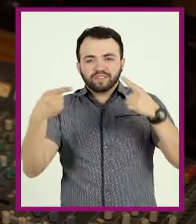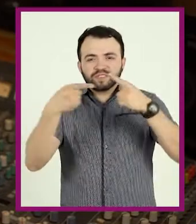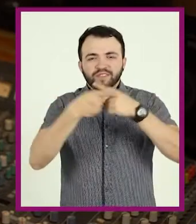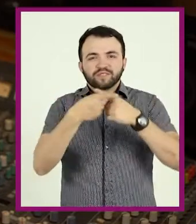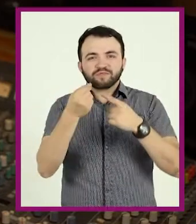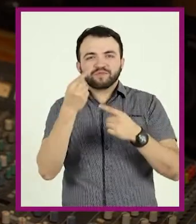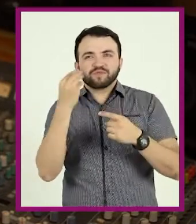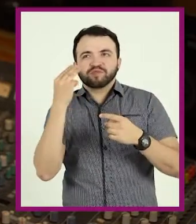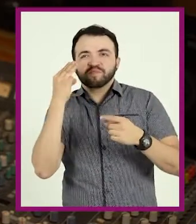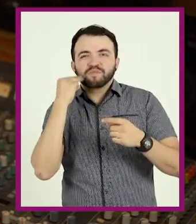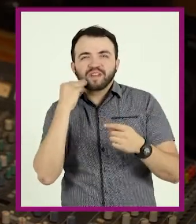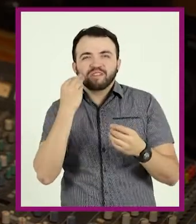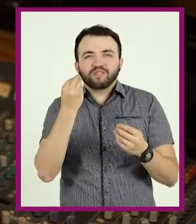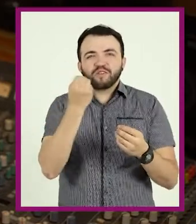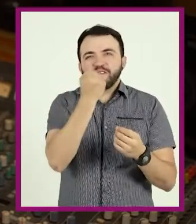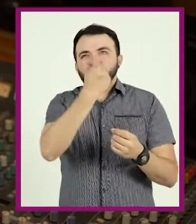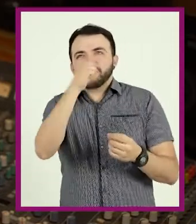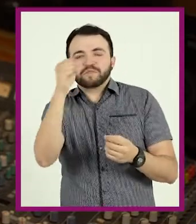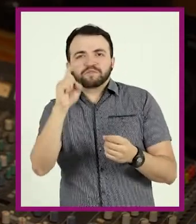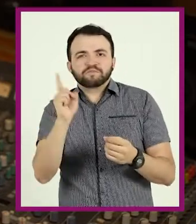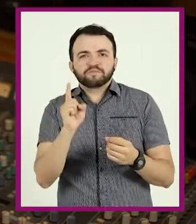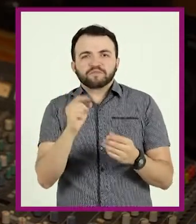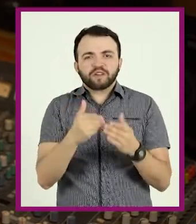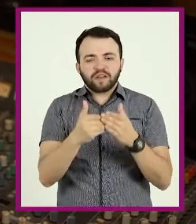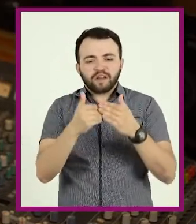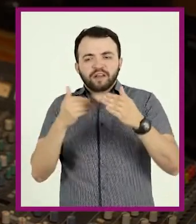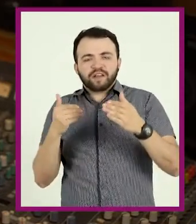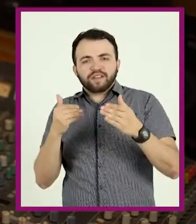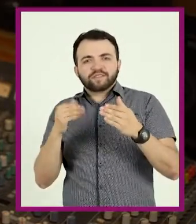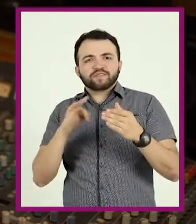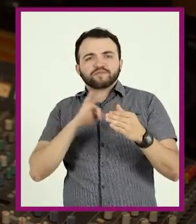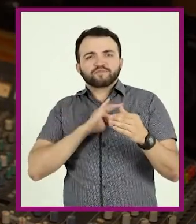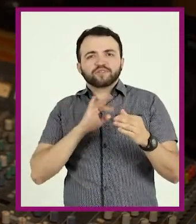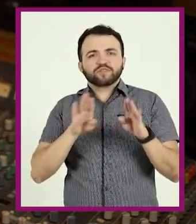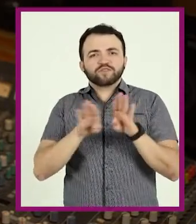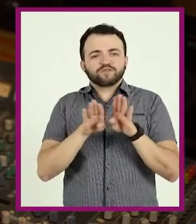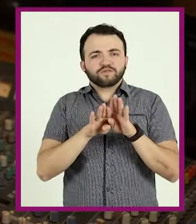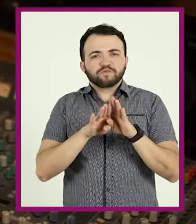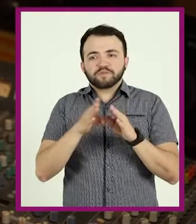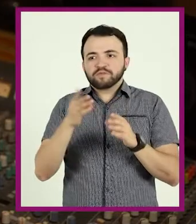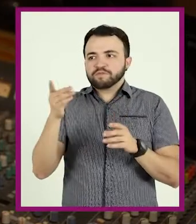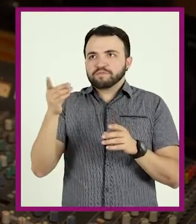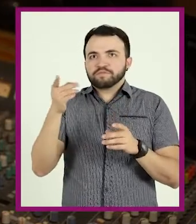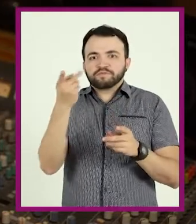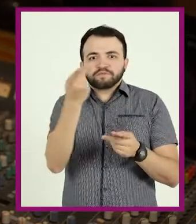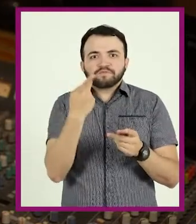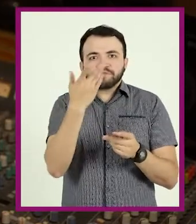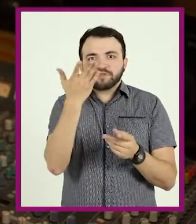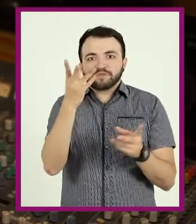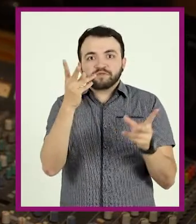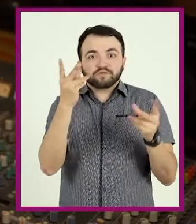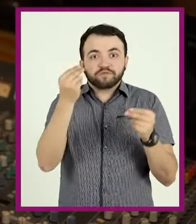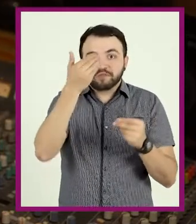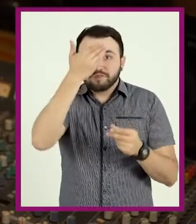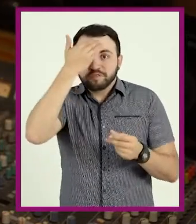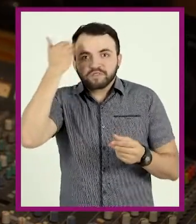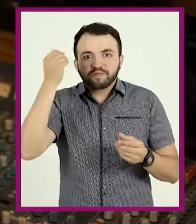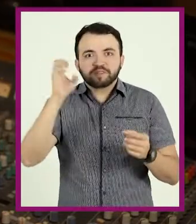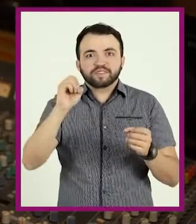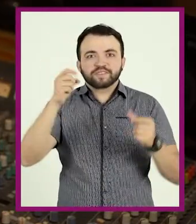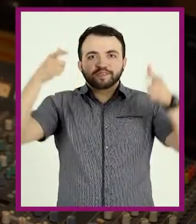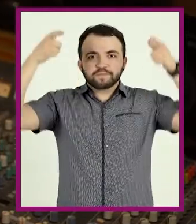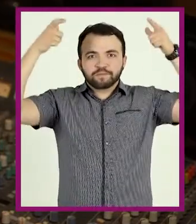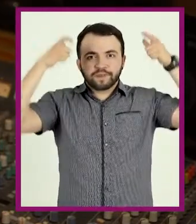y que crean dinámicas muy interesantes, diferentes, a veces incluso sin que uno sepamos del otro. O sea, nadie sabía del